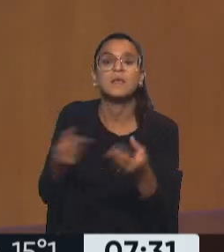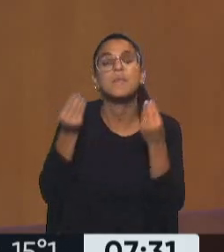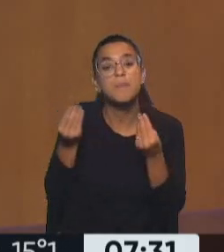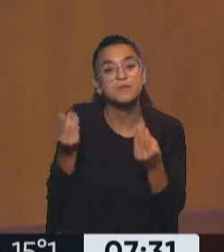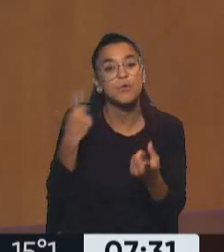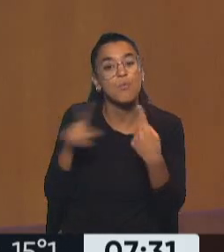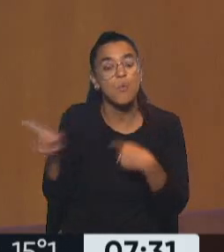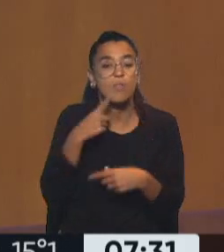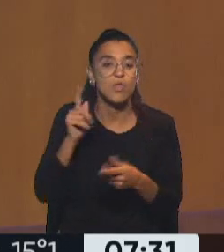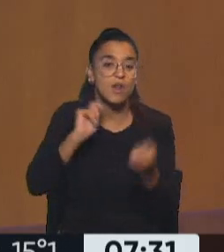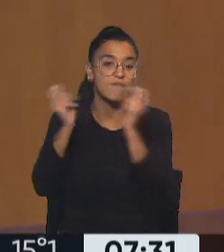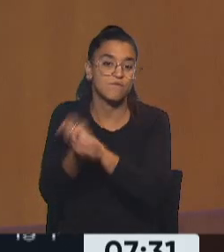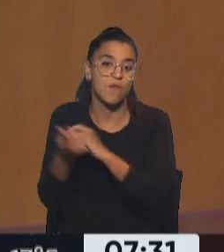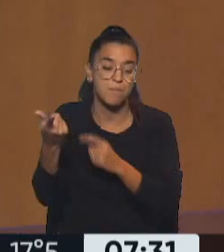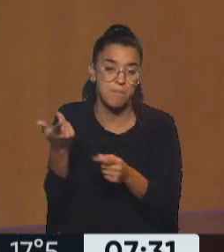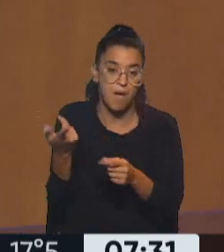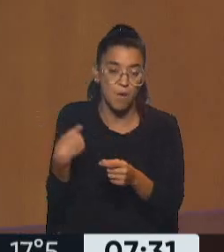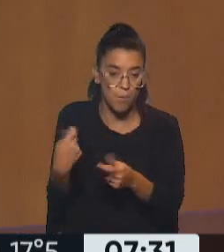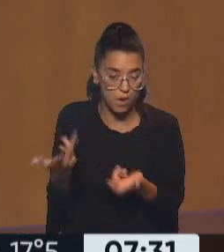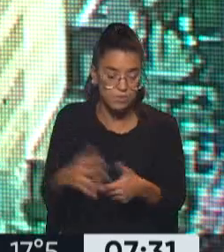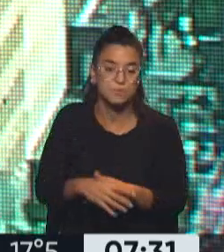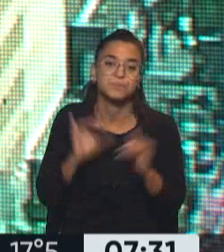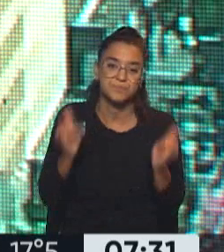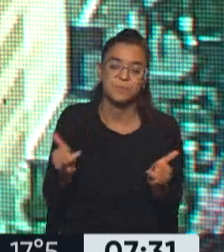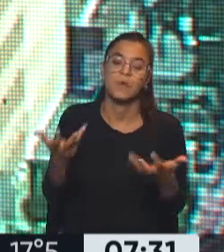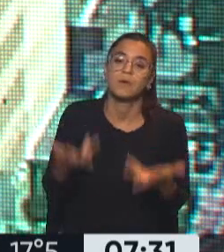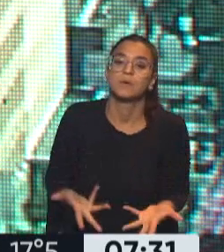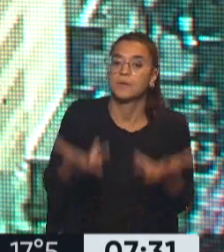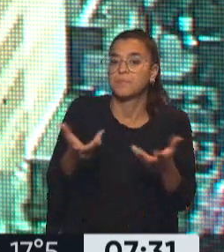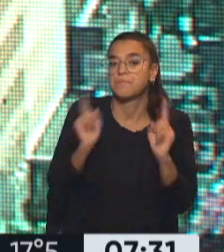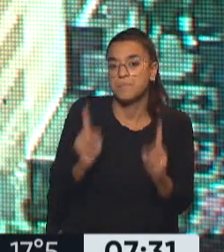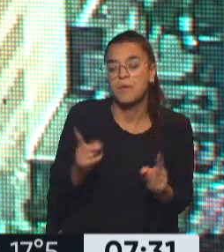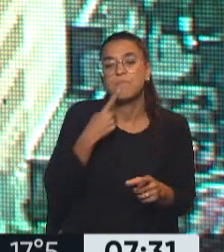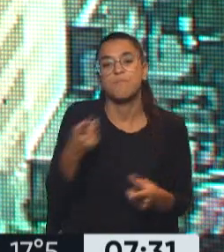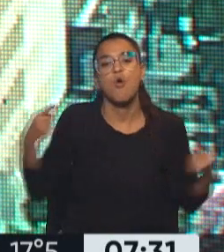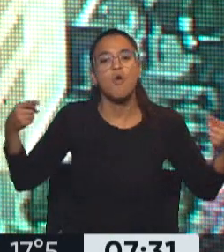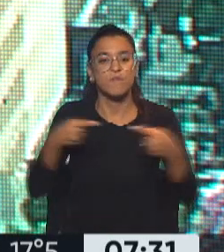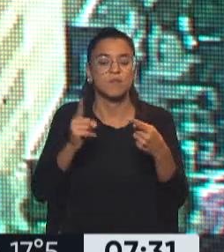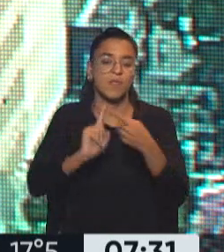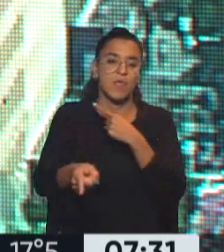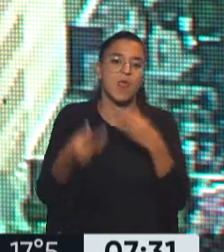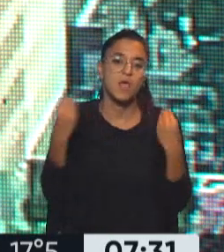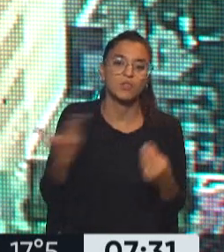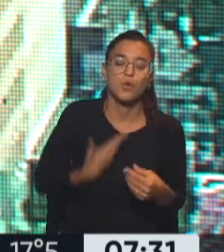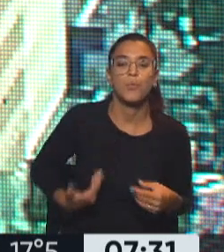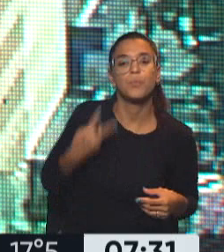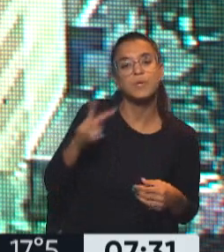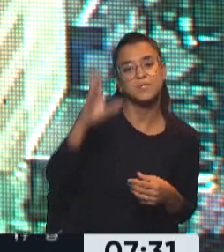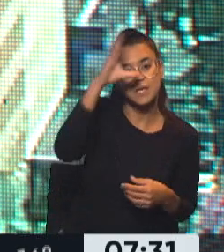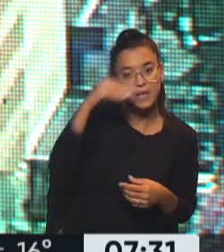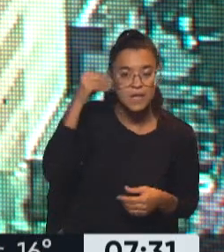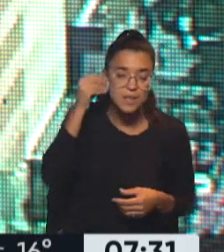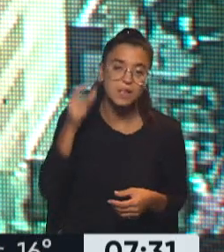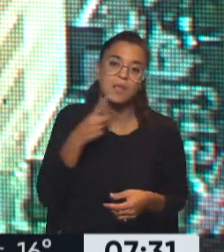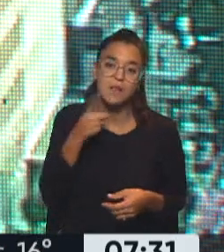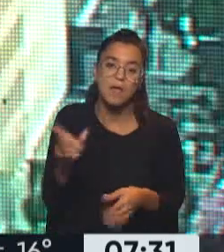cuando fue la reforma previsional. Sí, una estrategia interesante Claro. que reflota Mauricio Macri, esto de confrontar directamente con la vicepresidenta Cristina Fernández de